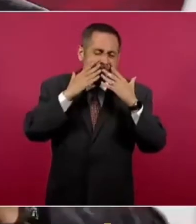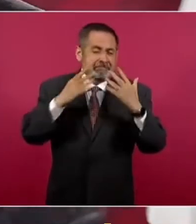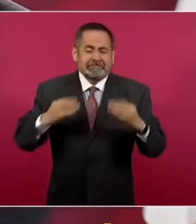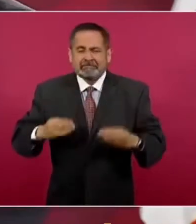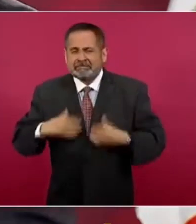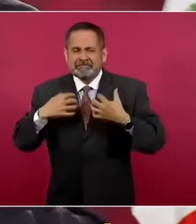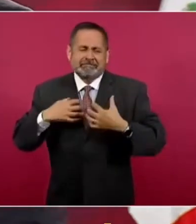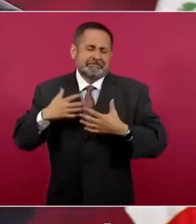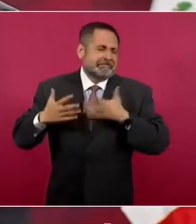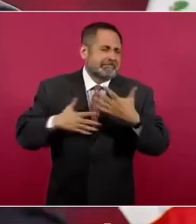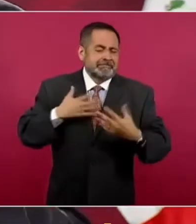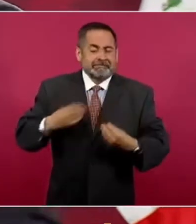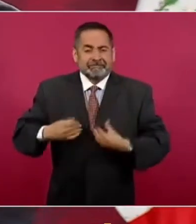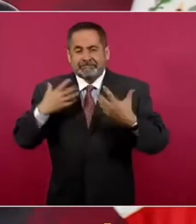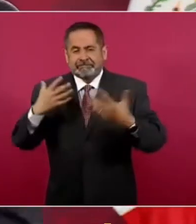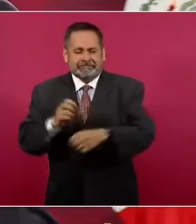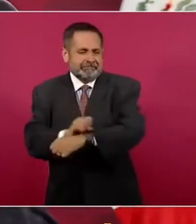pasión, con euforia.